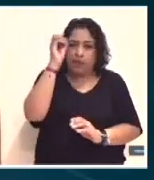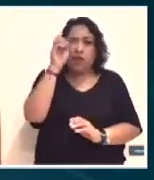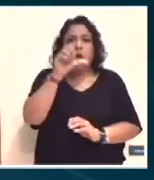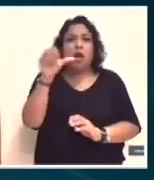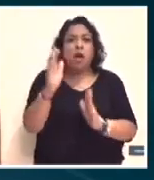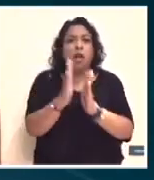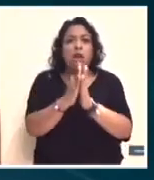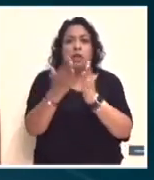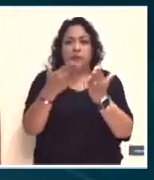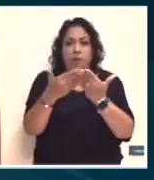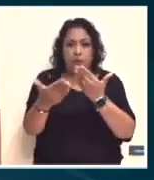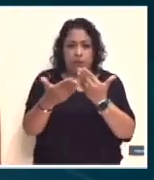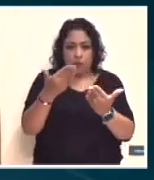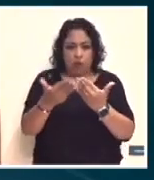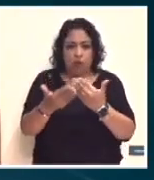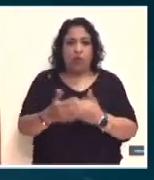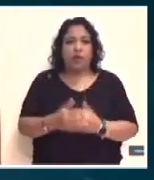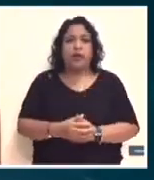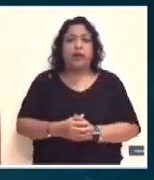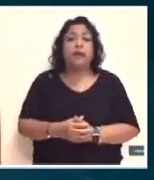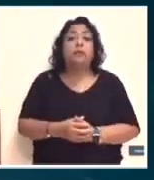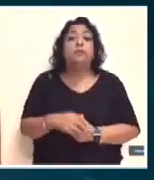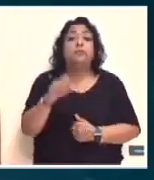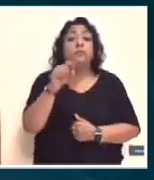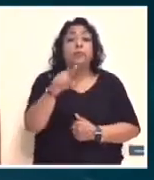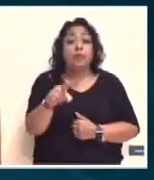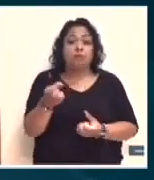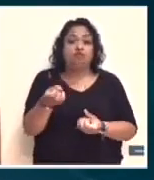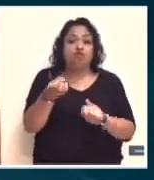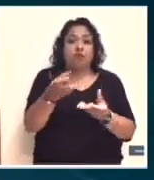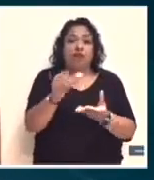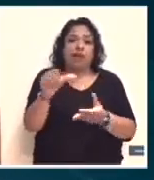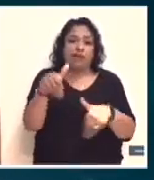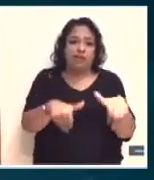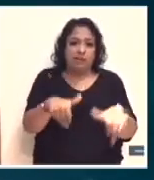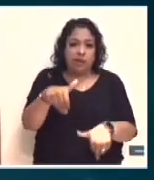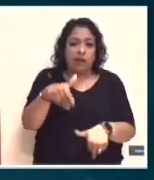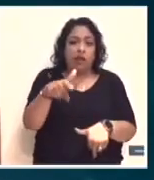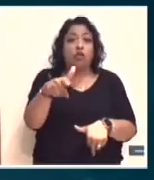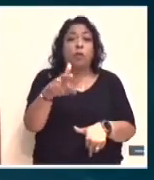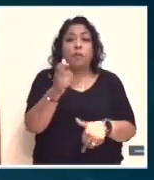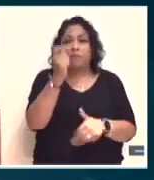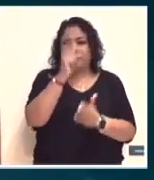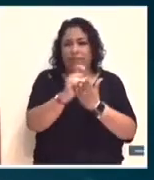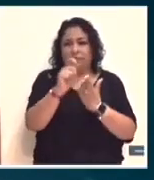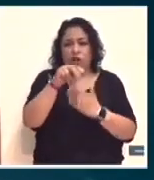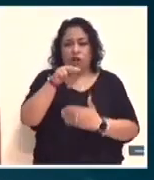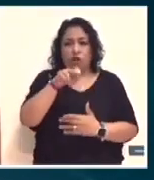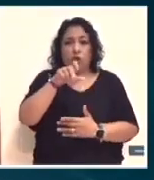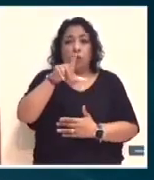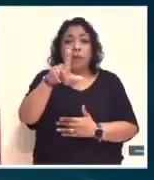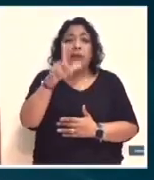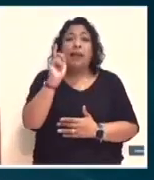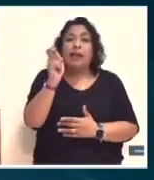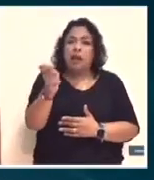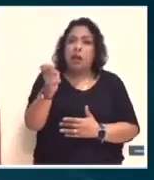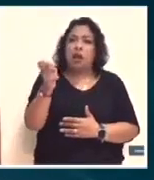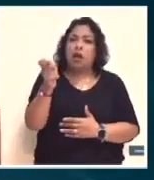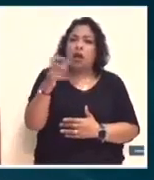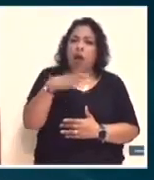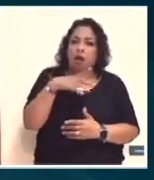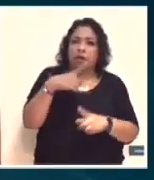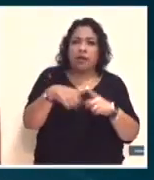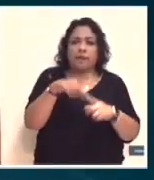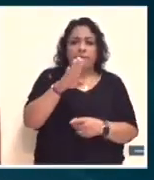moderna además de su contribución en el teatro el nobel de literatura destacó la objetividad que consiguió benito pérez galdós